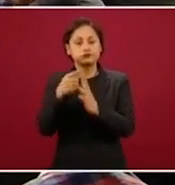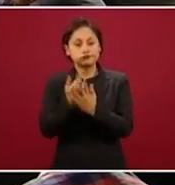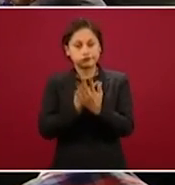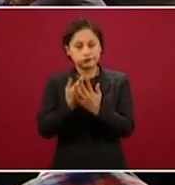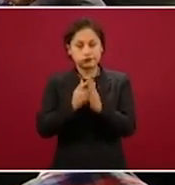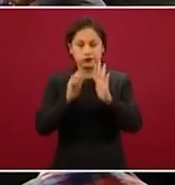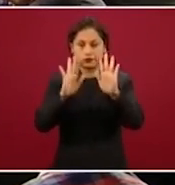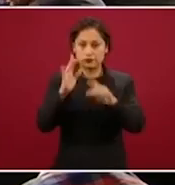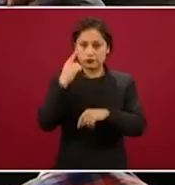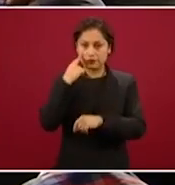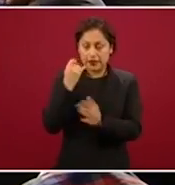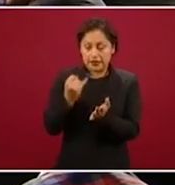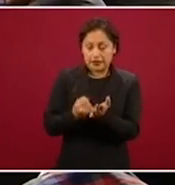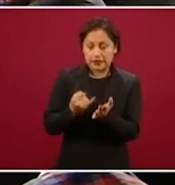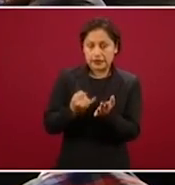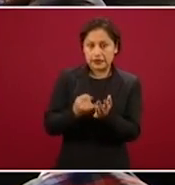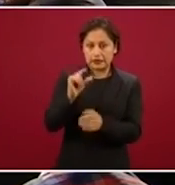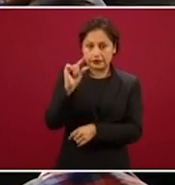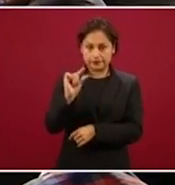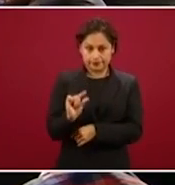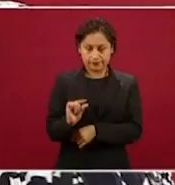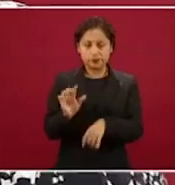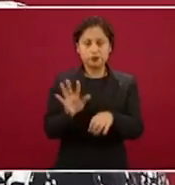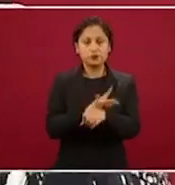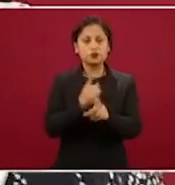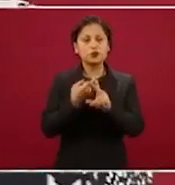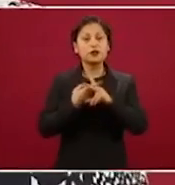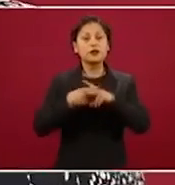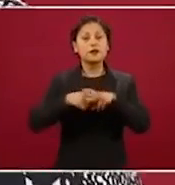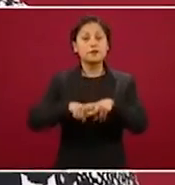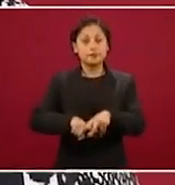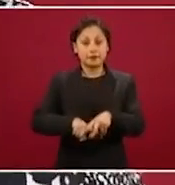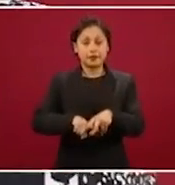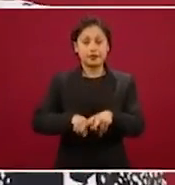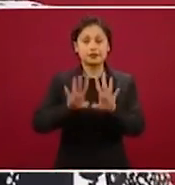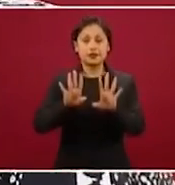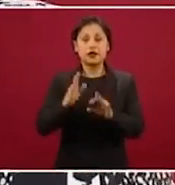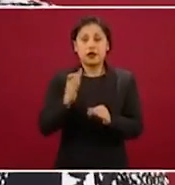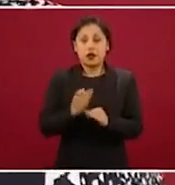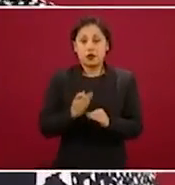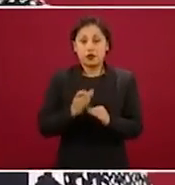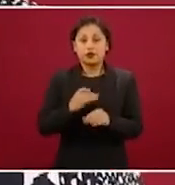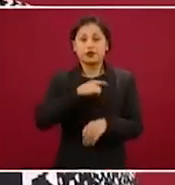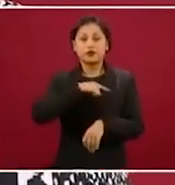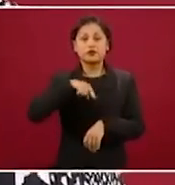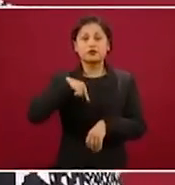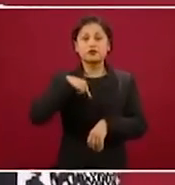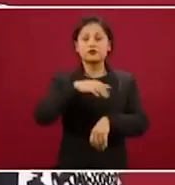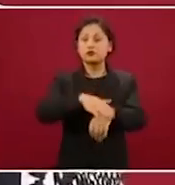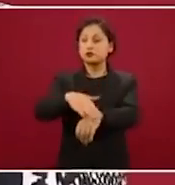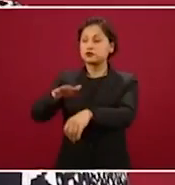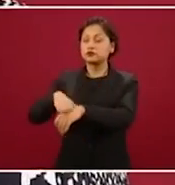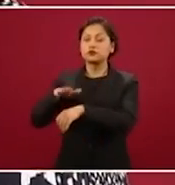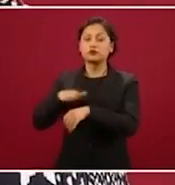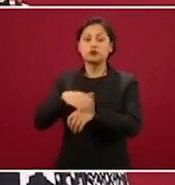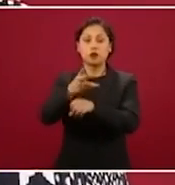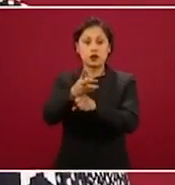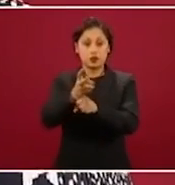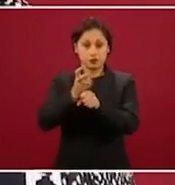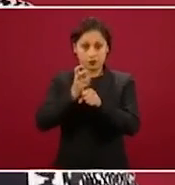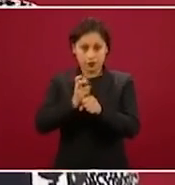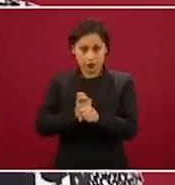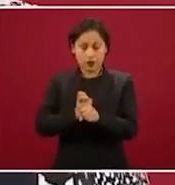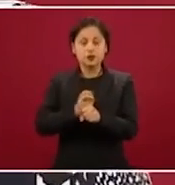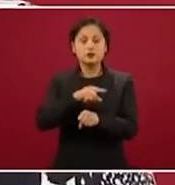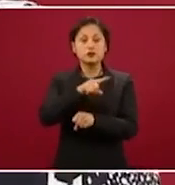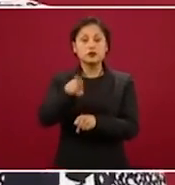y que esperamos que con la capacitación, con la invitación que desde acá hacemos a quienes han recibido una